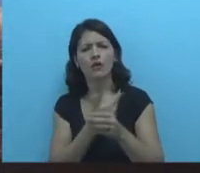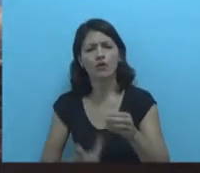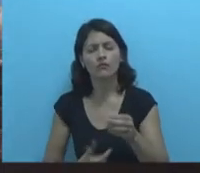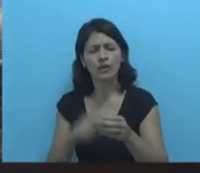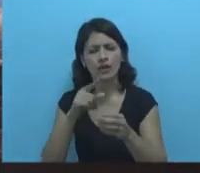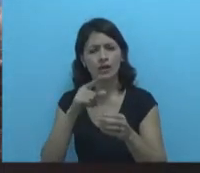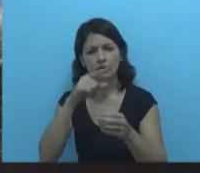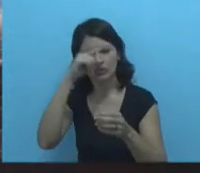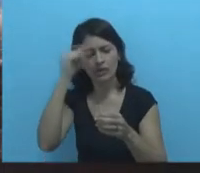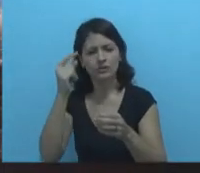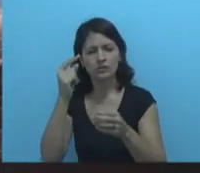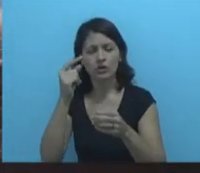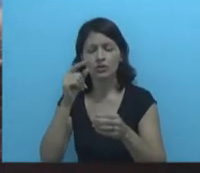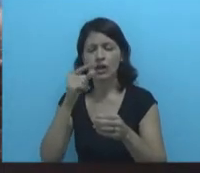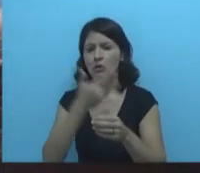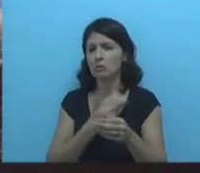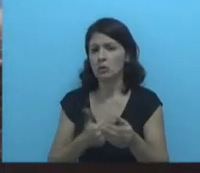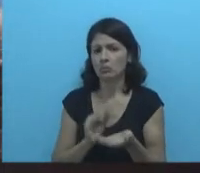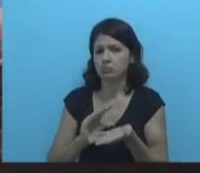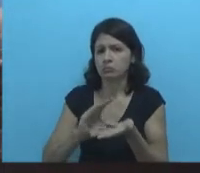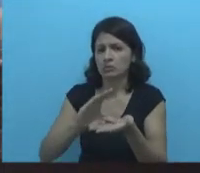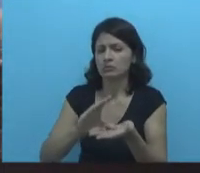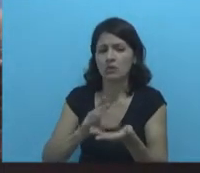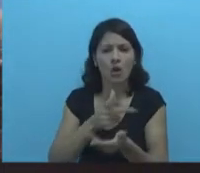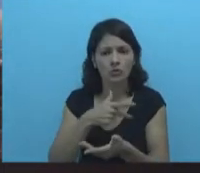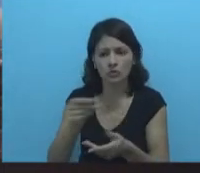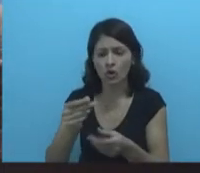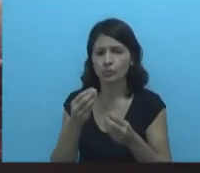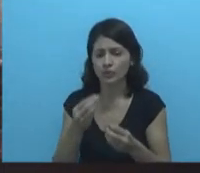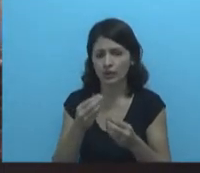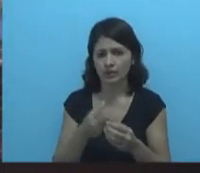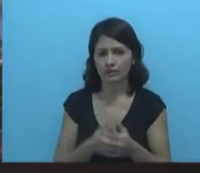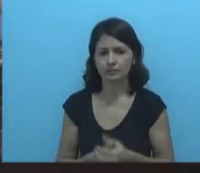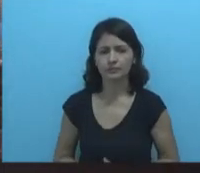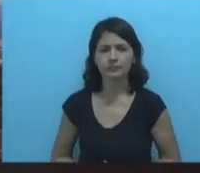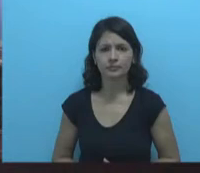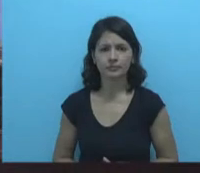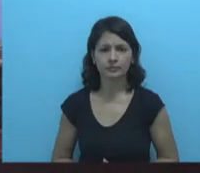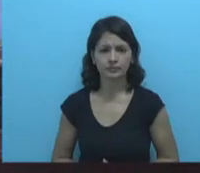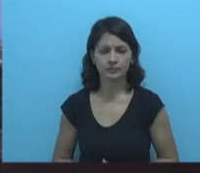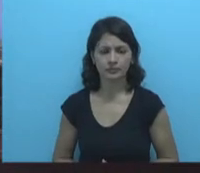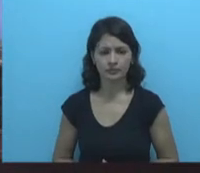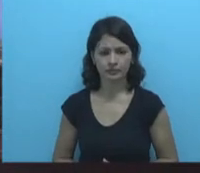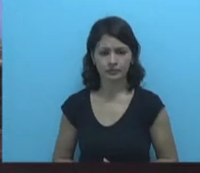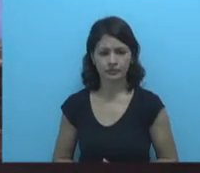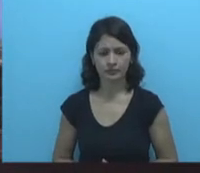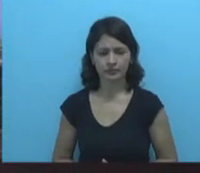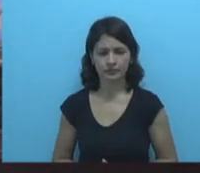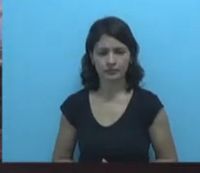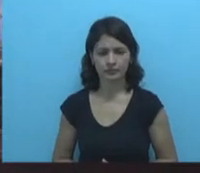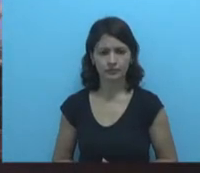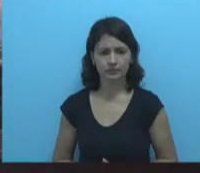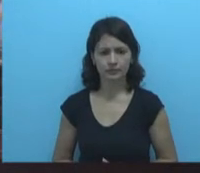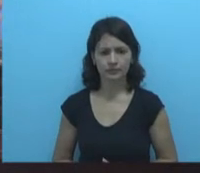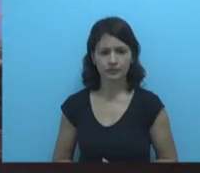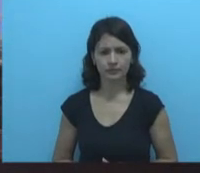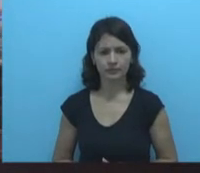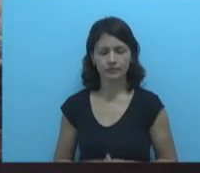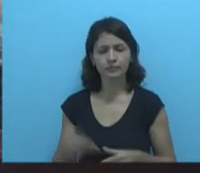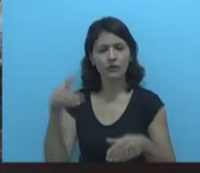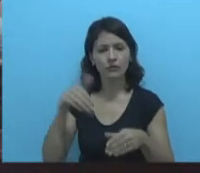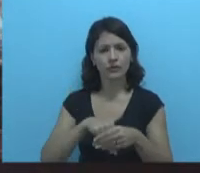ha hecho uso alguno de los fondos ni tiene proceso licitatorio en marcha. A consideración, el proyecto